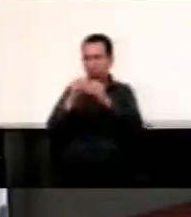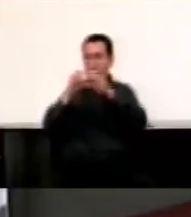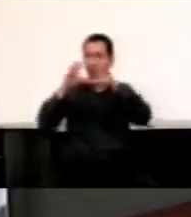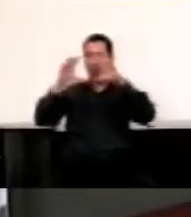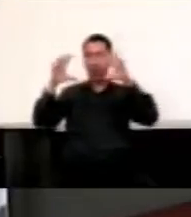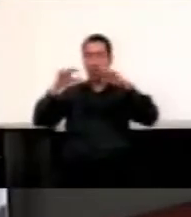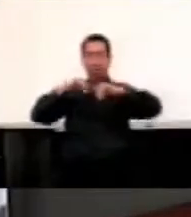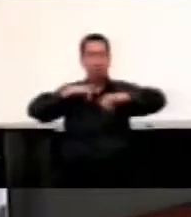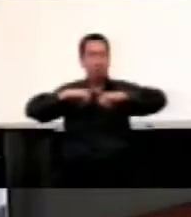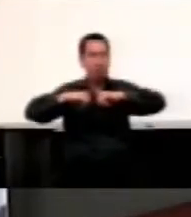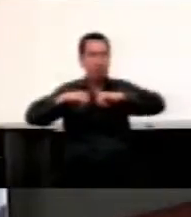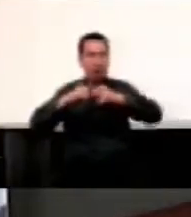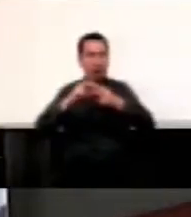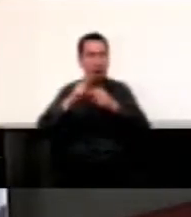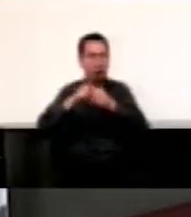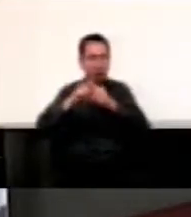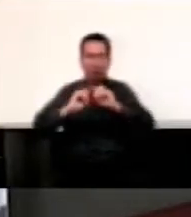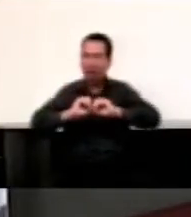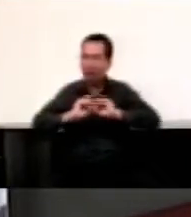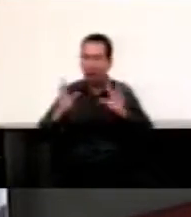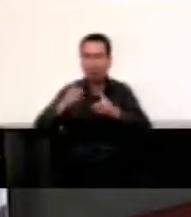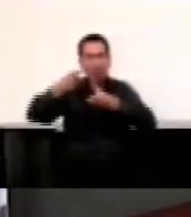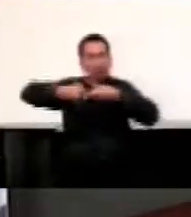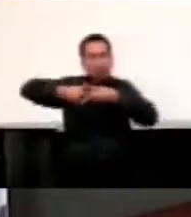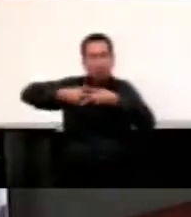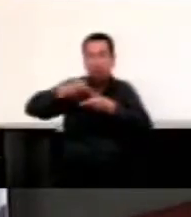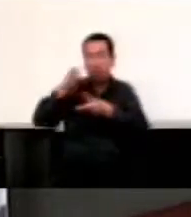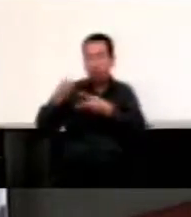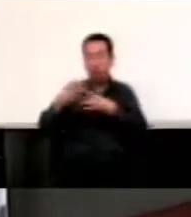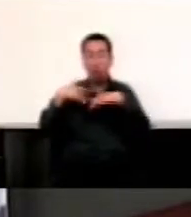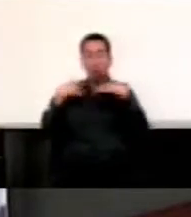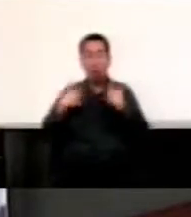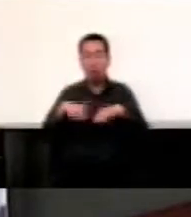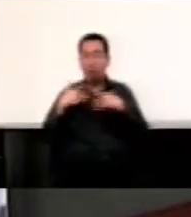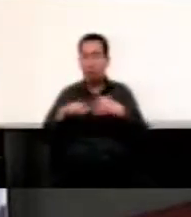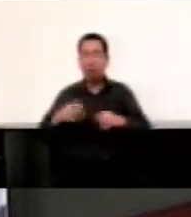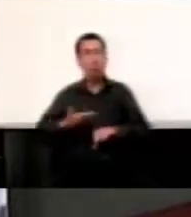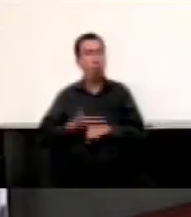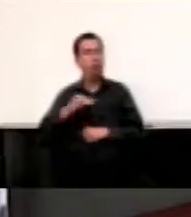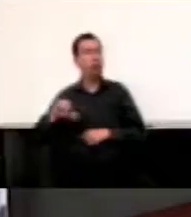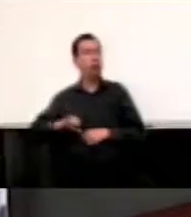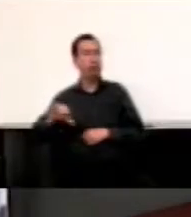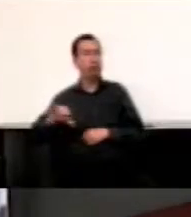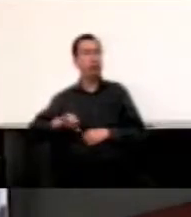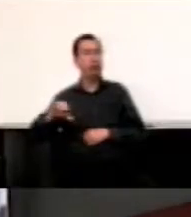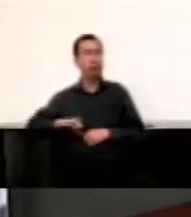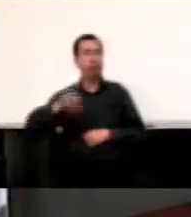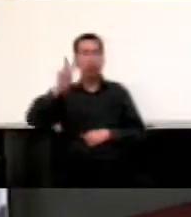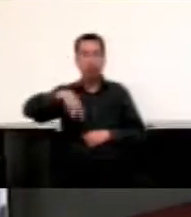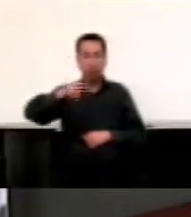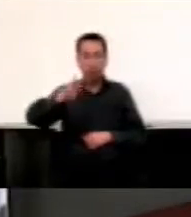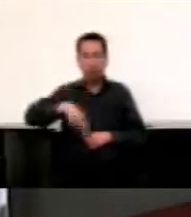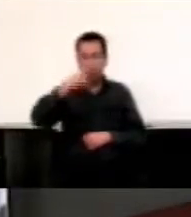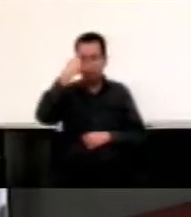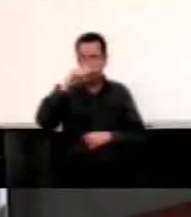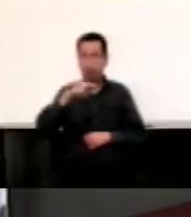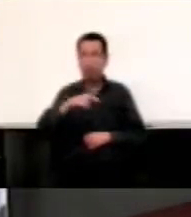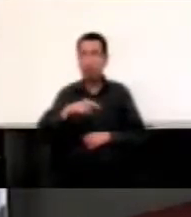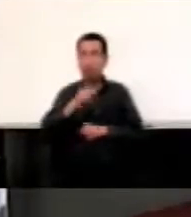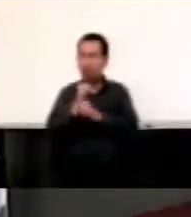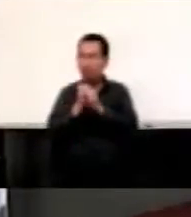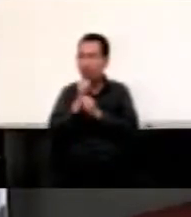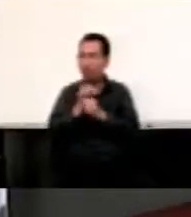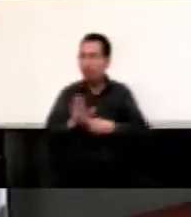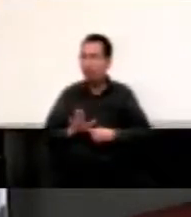se ven pues muy claramente cómo fueron construyendo ese análisis de indicadores, ese análisis de datos,